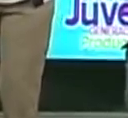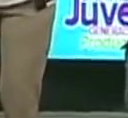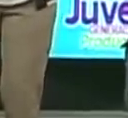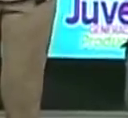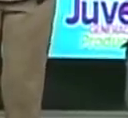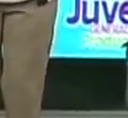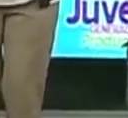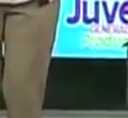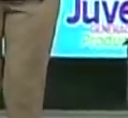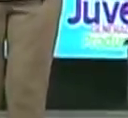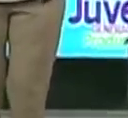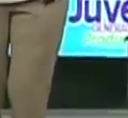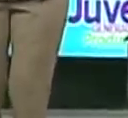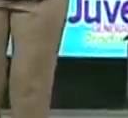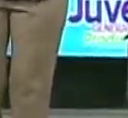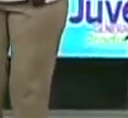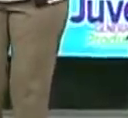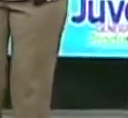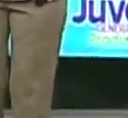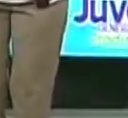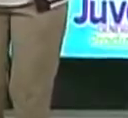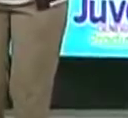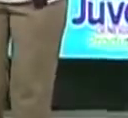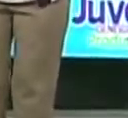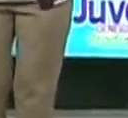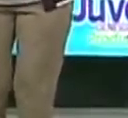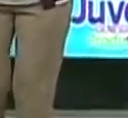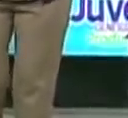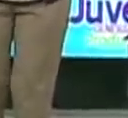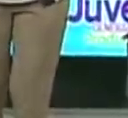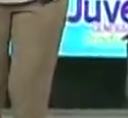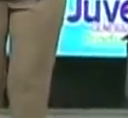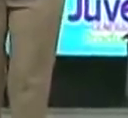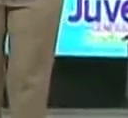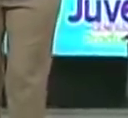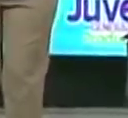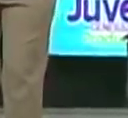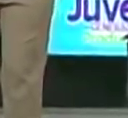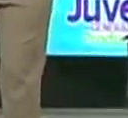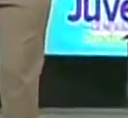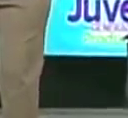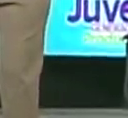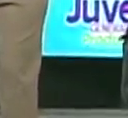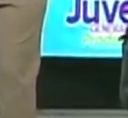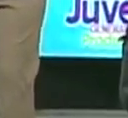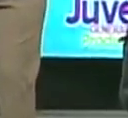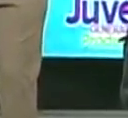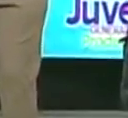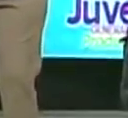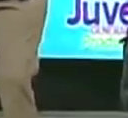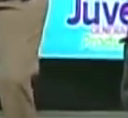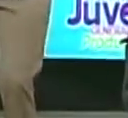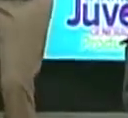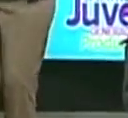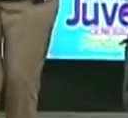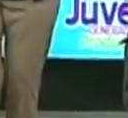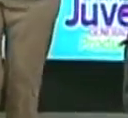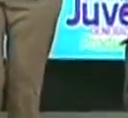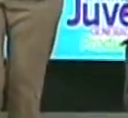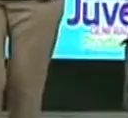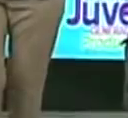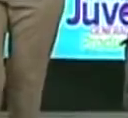no, no, que va. Maduro presidente, para conservar la paz. Nico es el